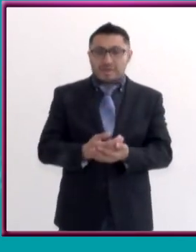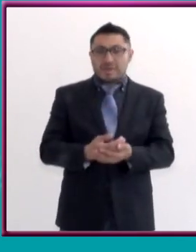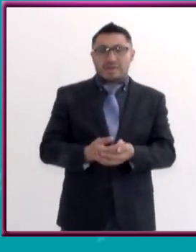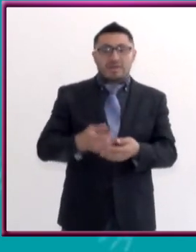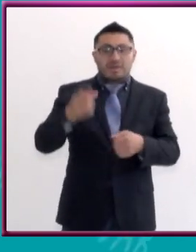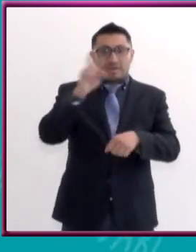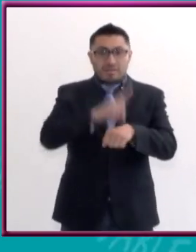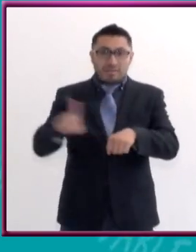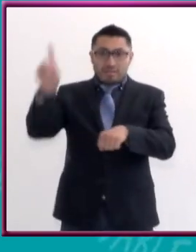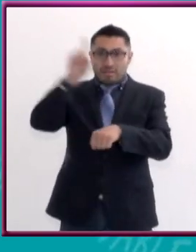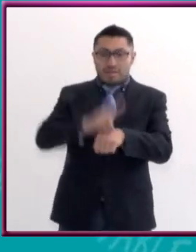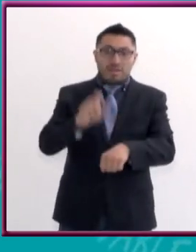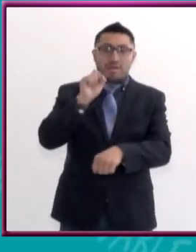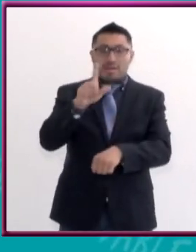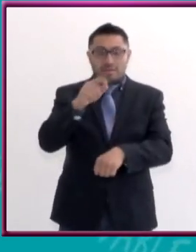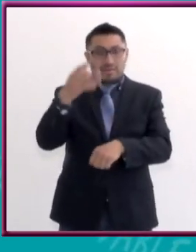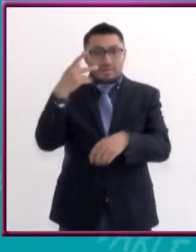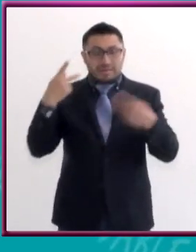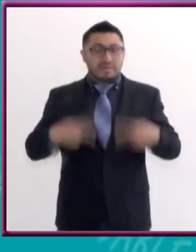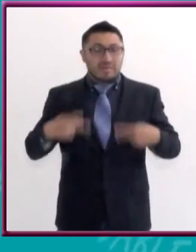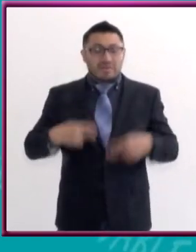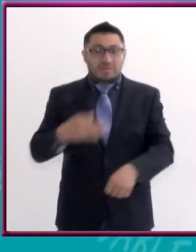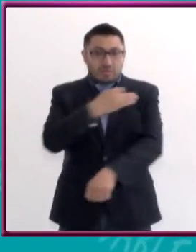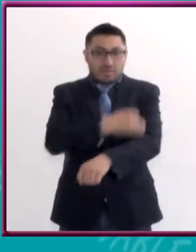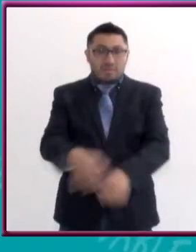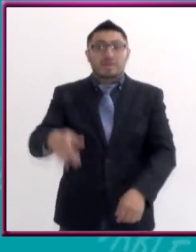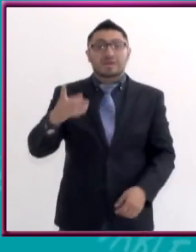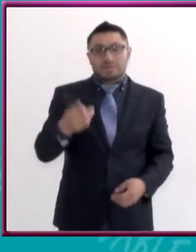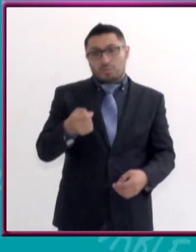mismas personas pues igual es un poco difícil.